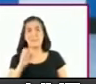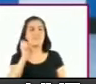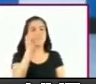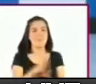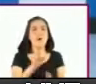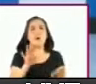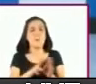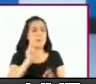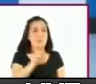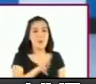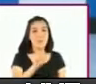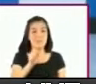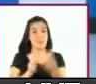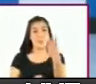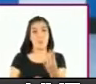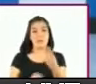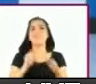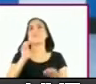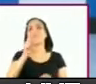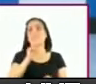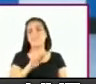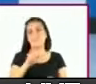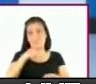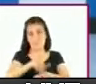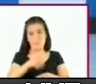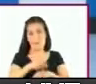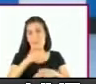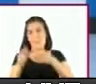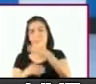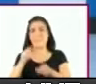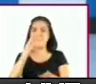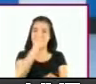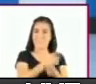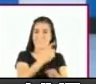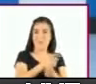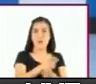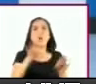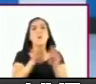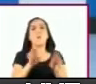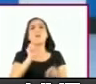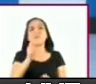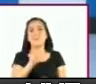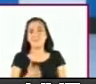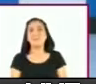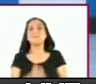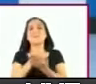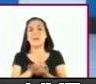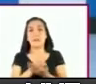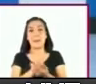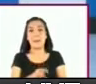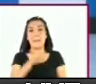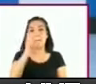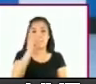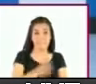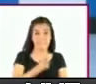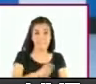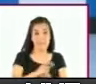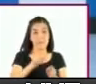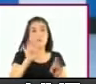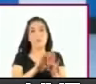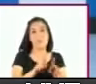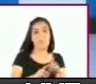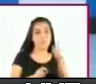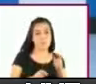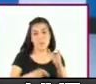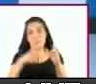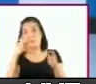4 es la constante aditiva en esta sucesión y nos ayuda a saber que del primero al segundo término